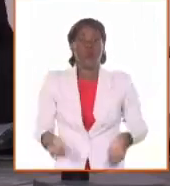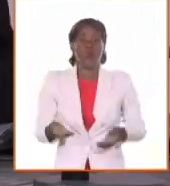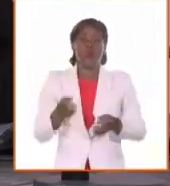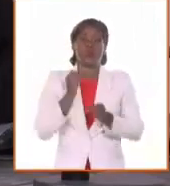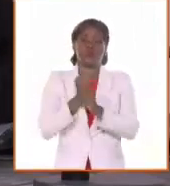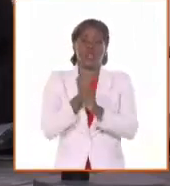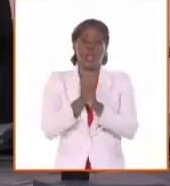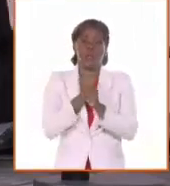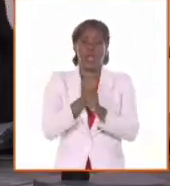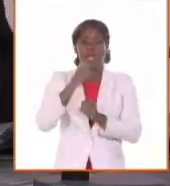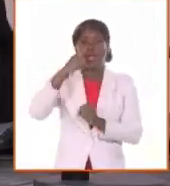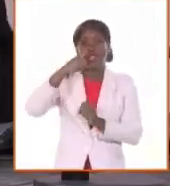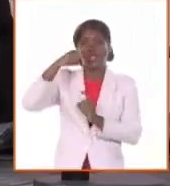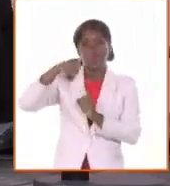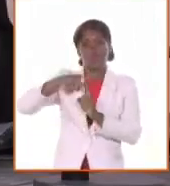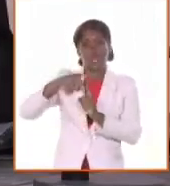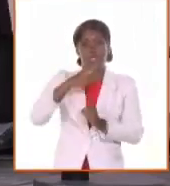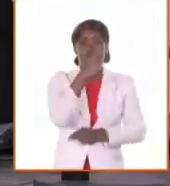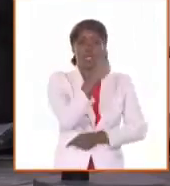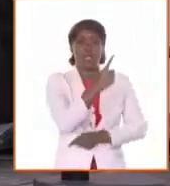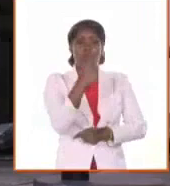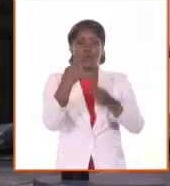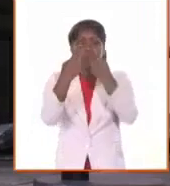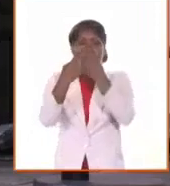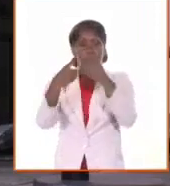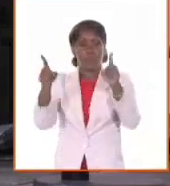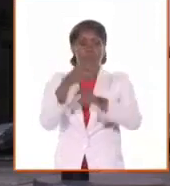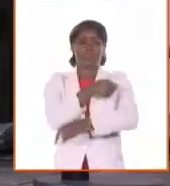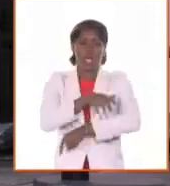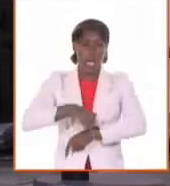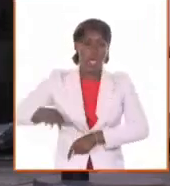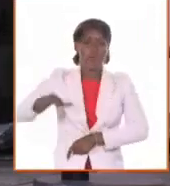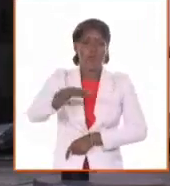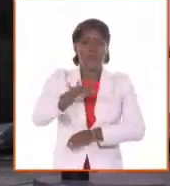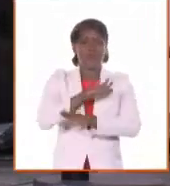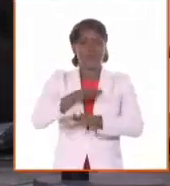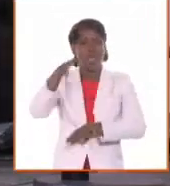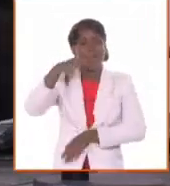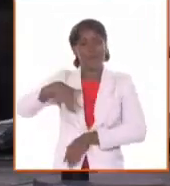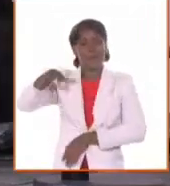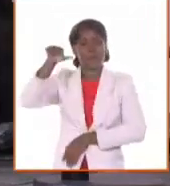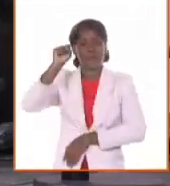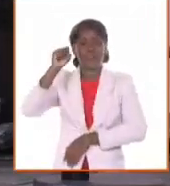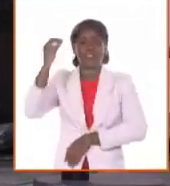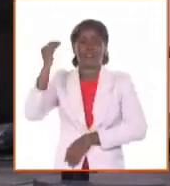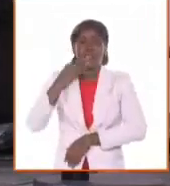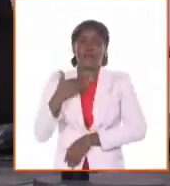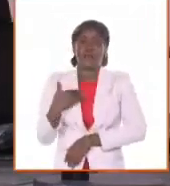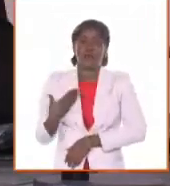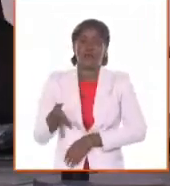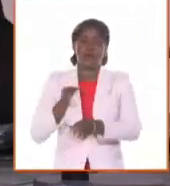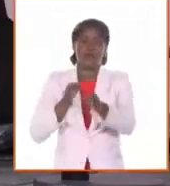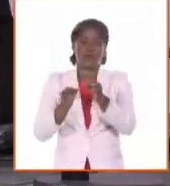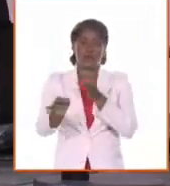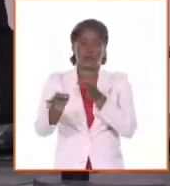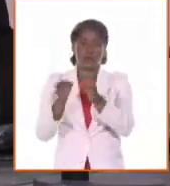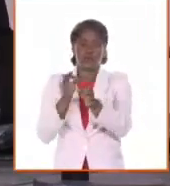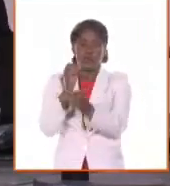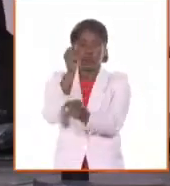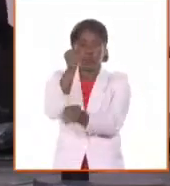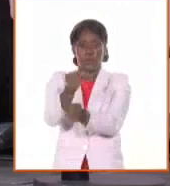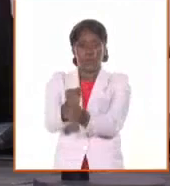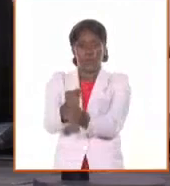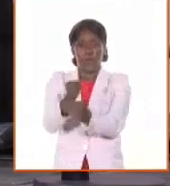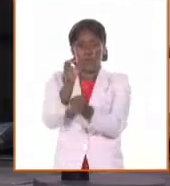registros de nuestro país como del pueblo a la hora de exigir sus derechos y de hacer por supuesto valer eso